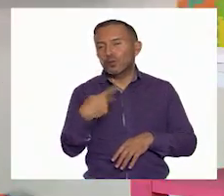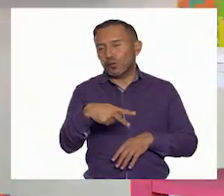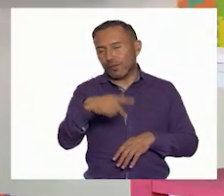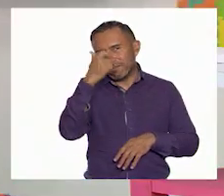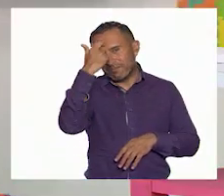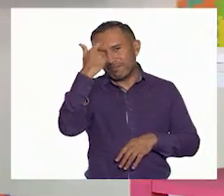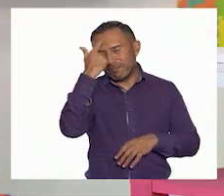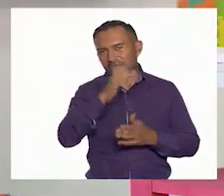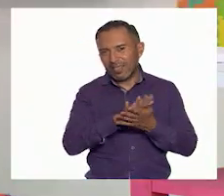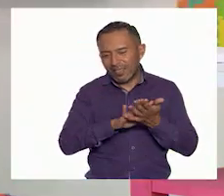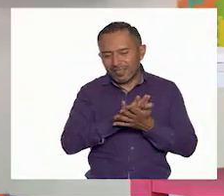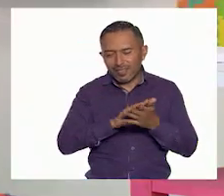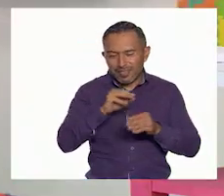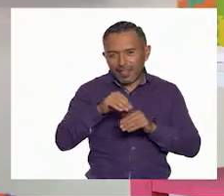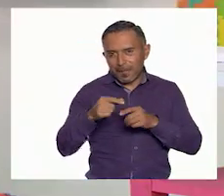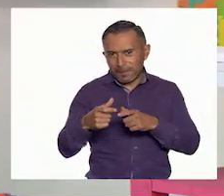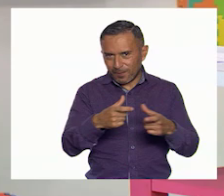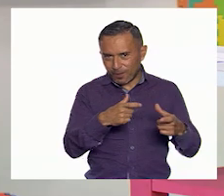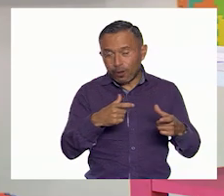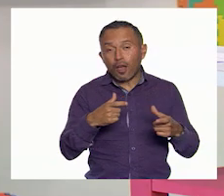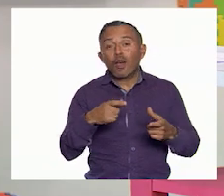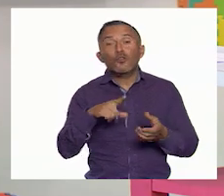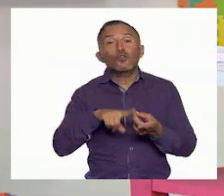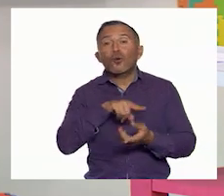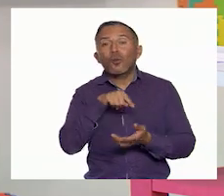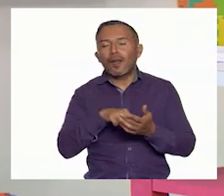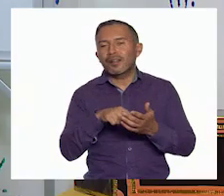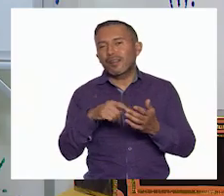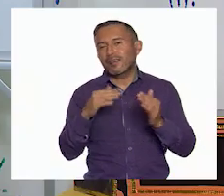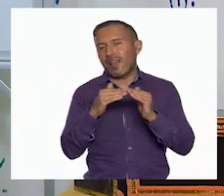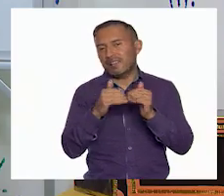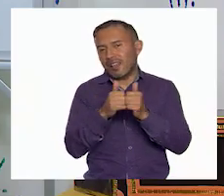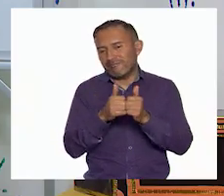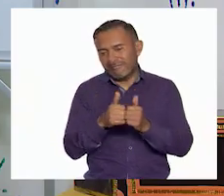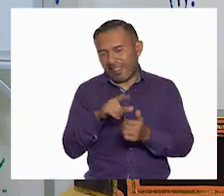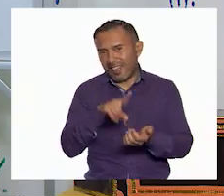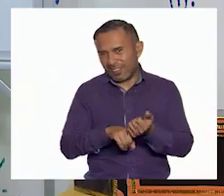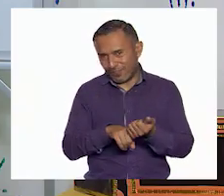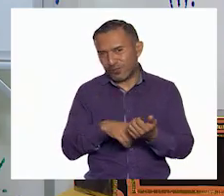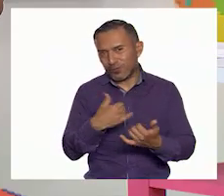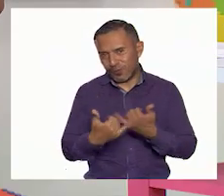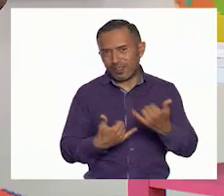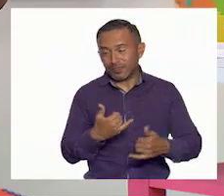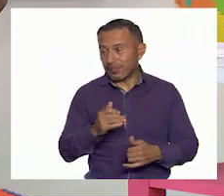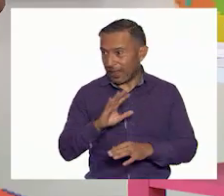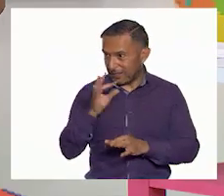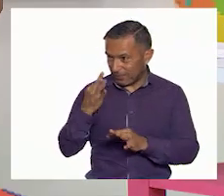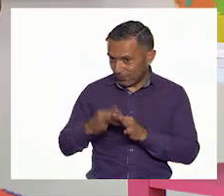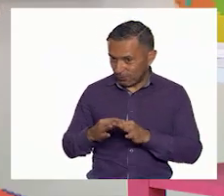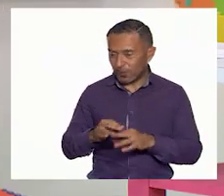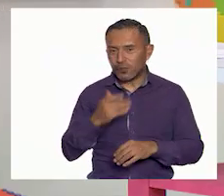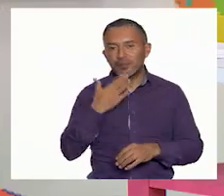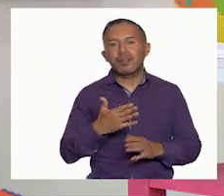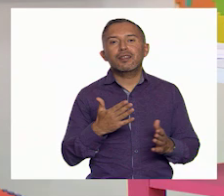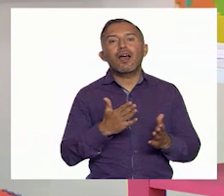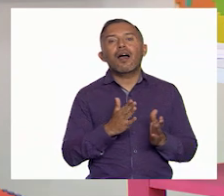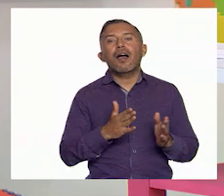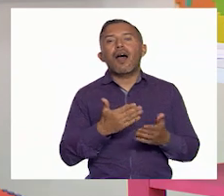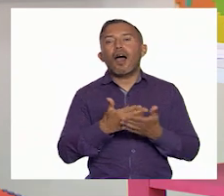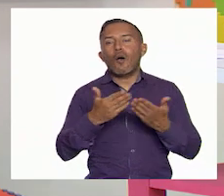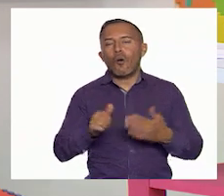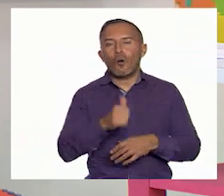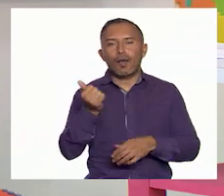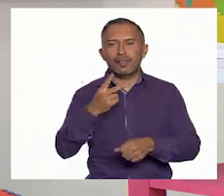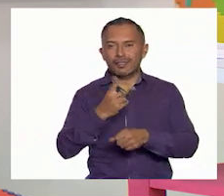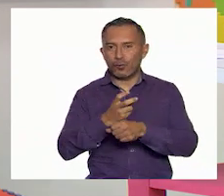casa. Muy bien. ¿Ya están listos? Listo, maestro. Muy bien, pues entonces vamos a ver nuestra segunda cápsula.